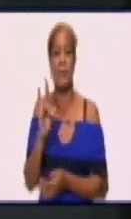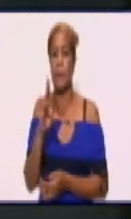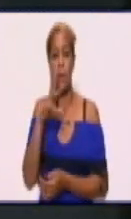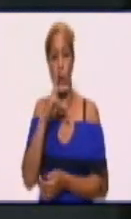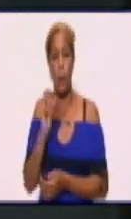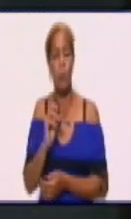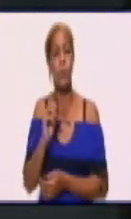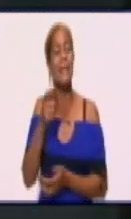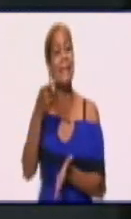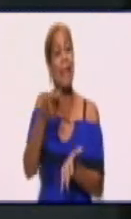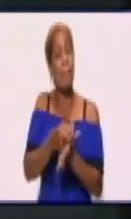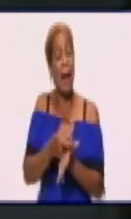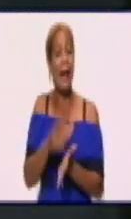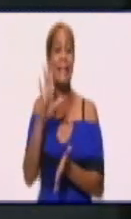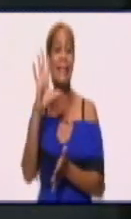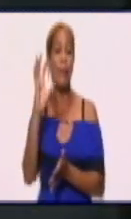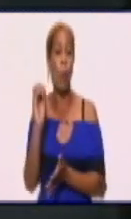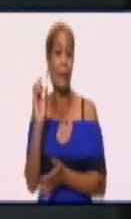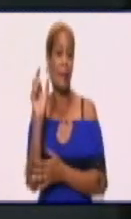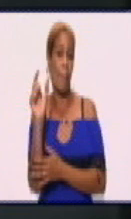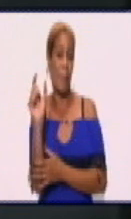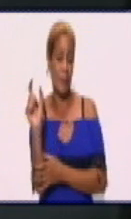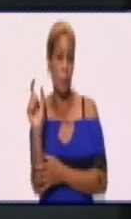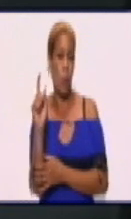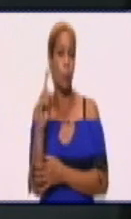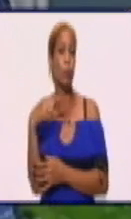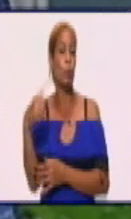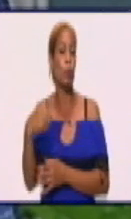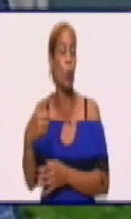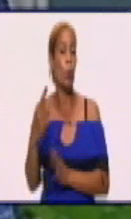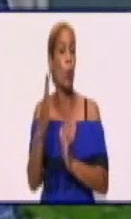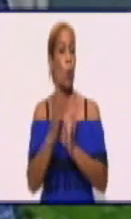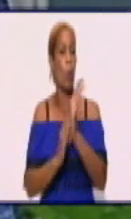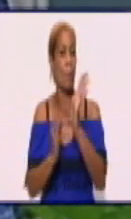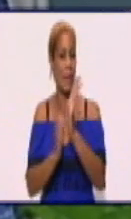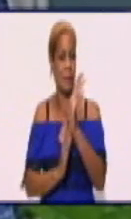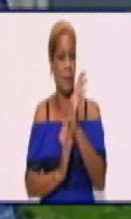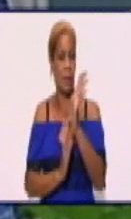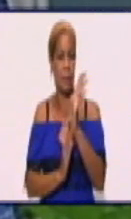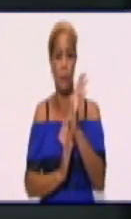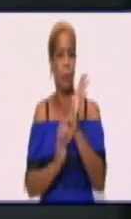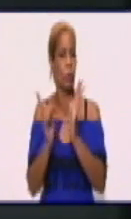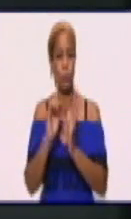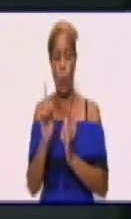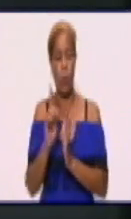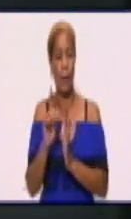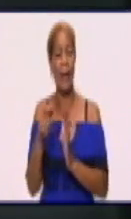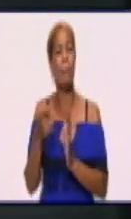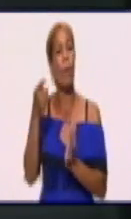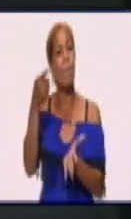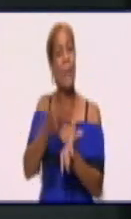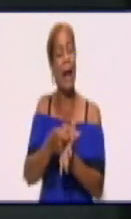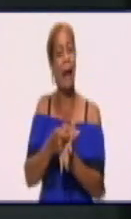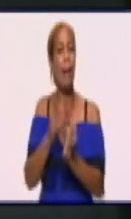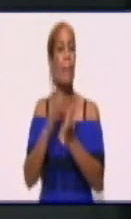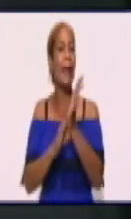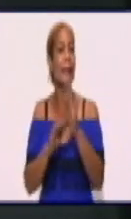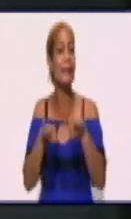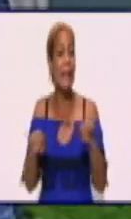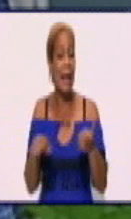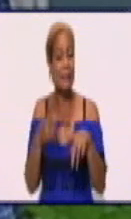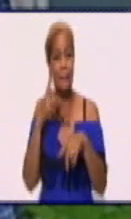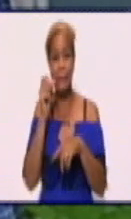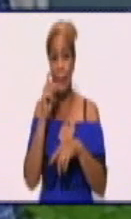es la comisión establecida para este servicio se paga por adelantado no me ha ejercido mes vencido yo